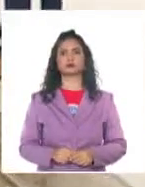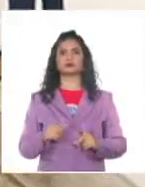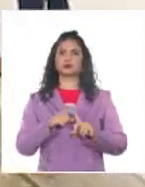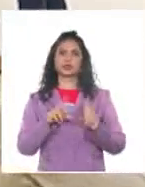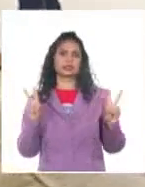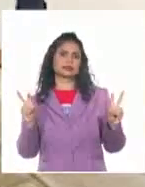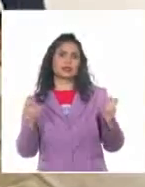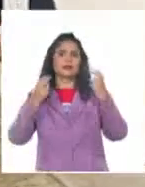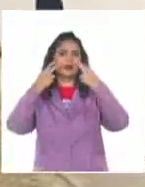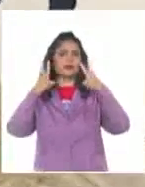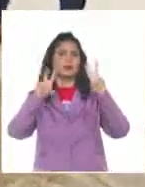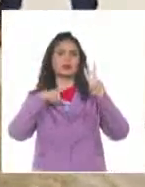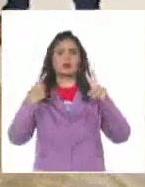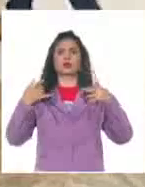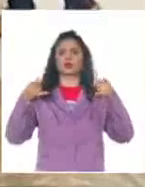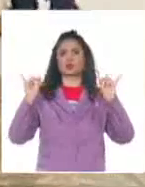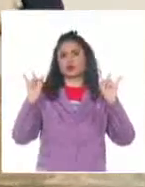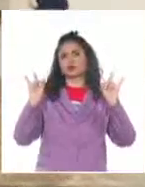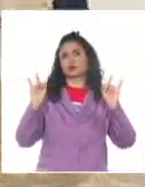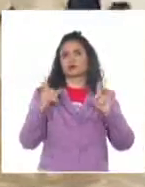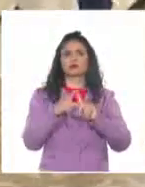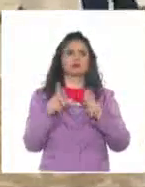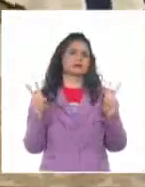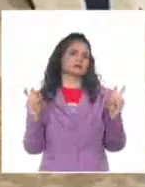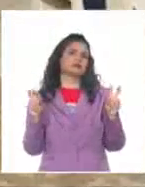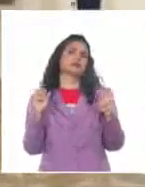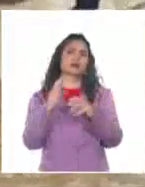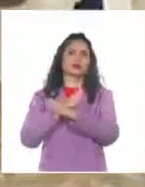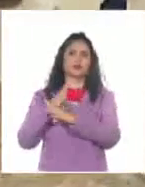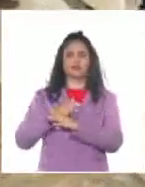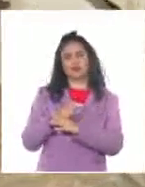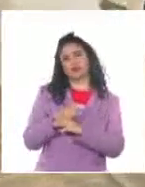que se iba a llevar a su madre,